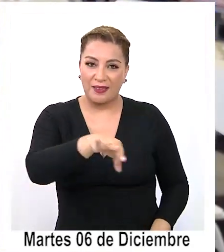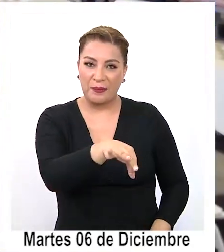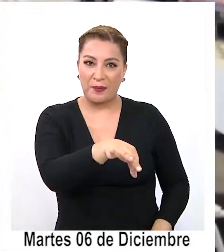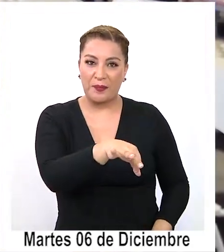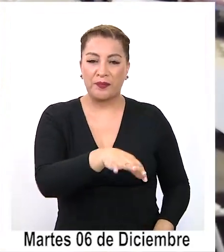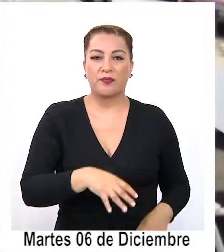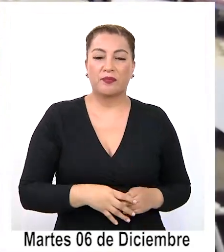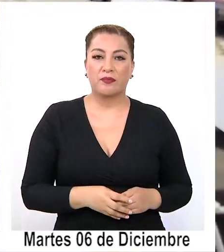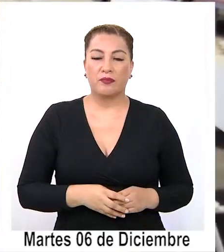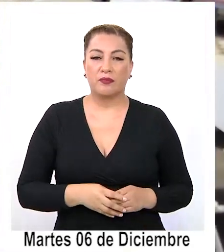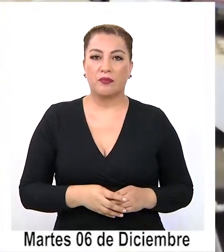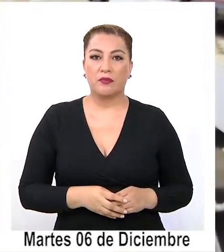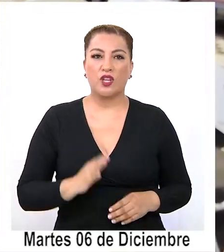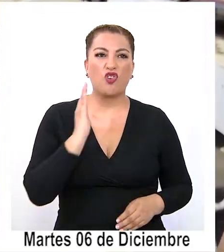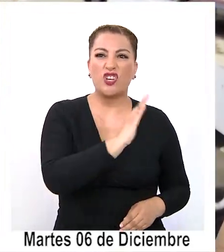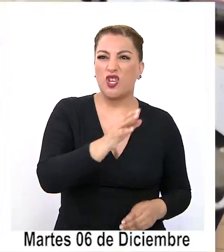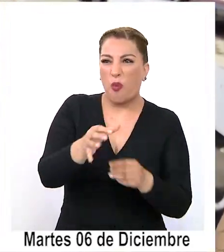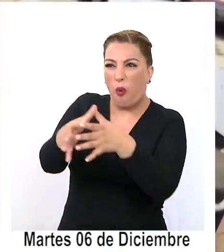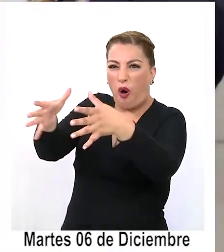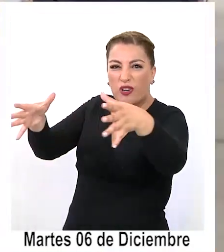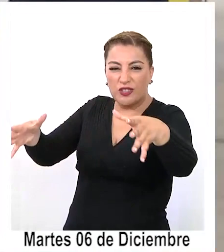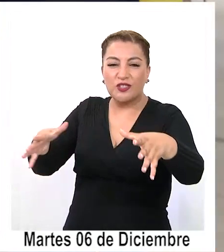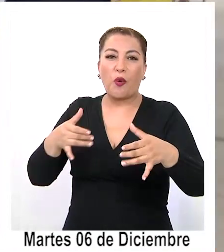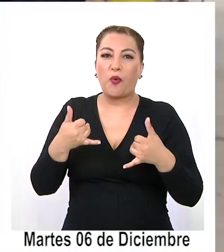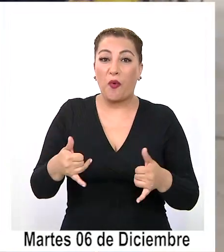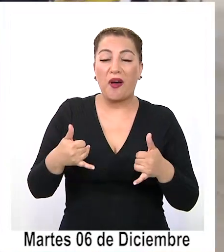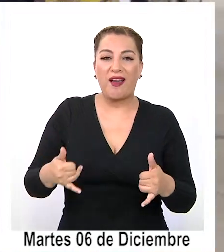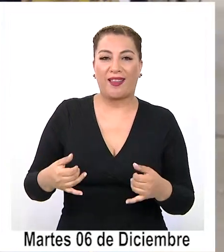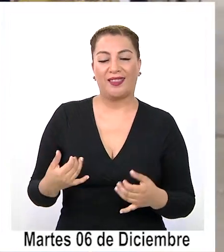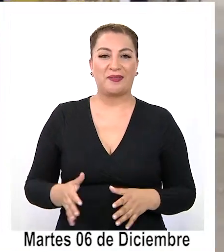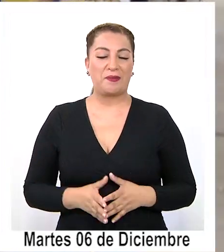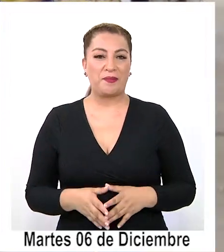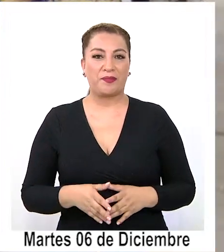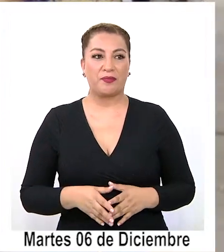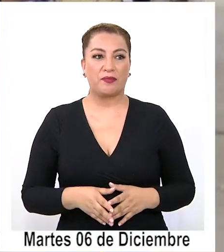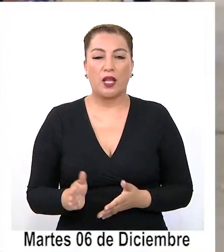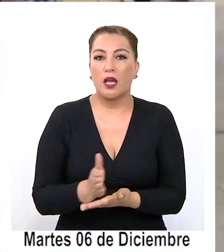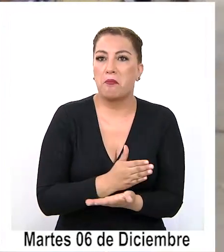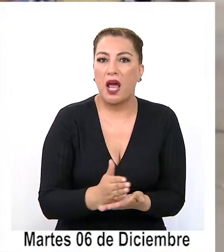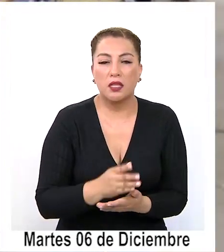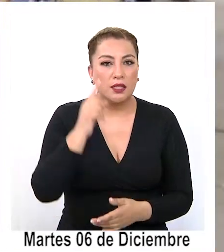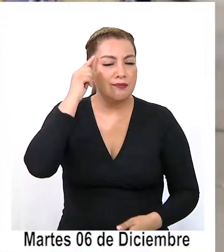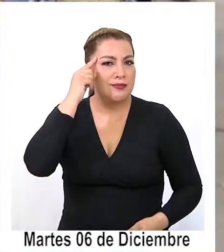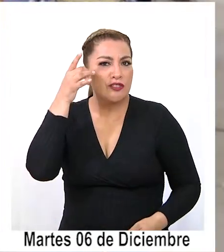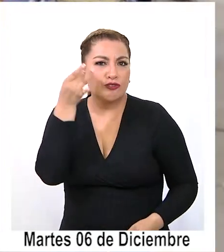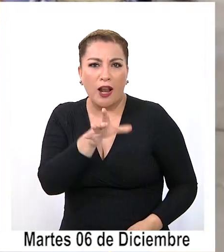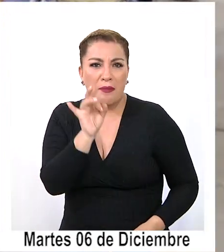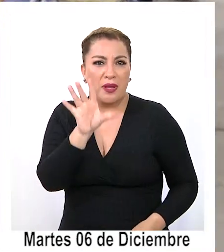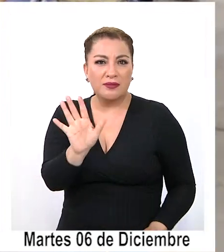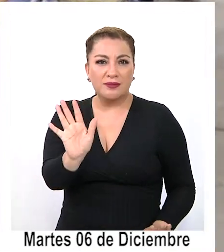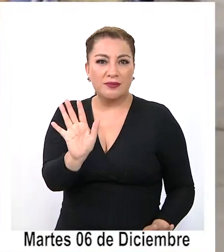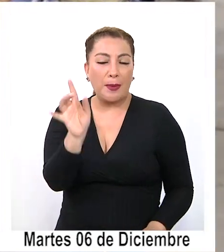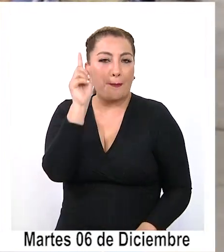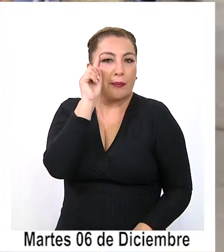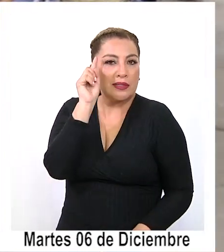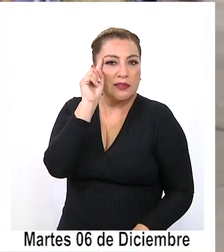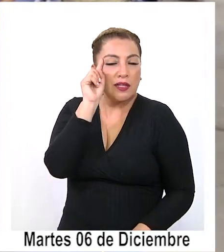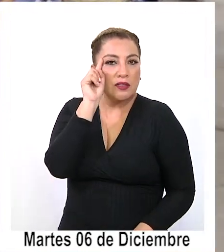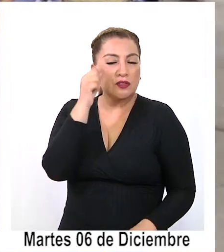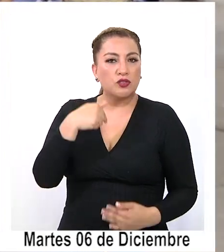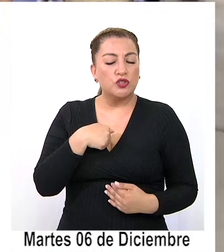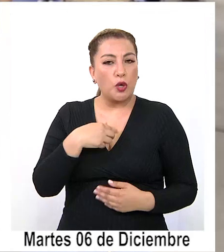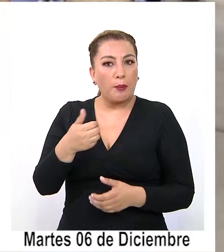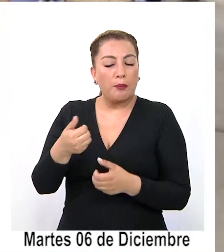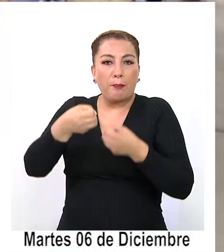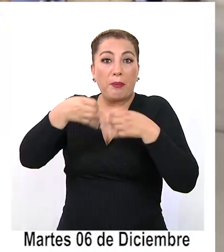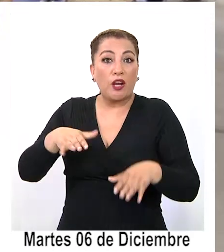entonces jugar con tantos niños es entretenido. Es pura estrategia, sea, no toma nada más que simplemente pensar tú mismo, si